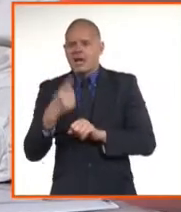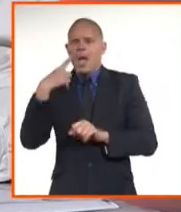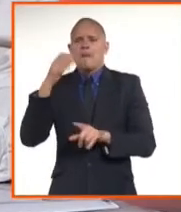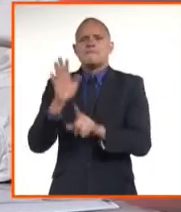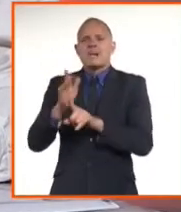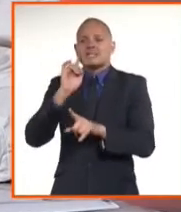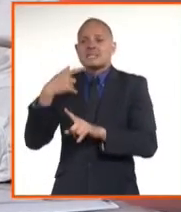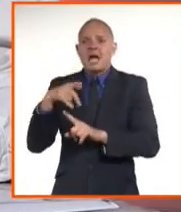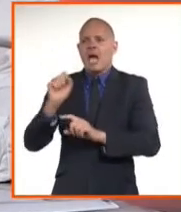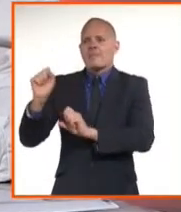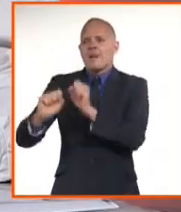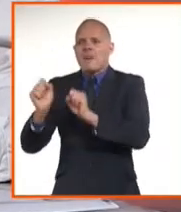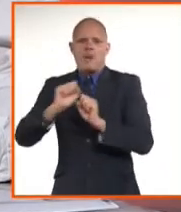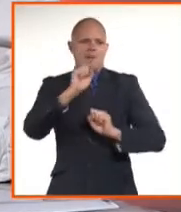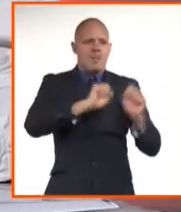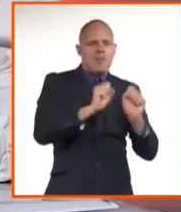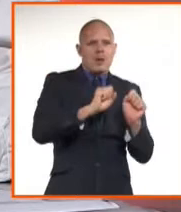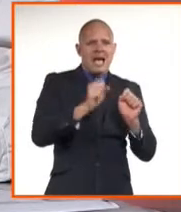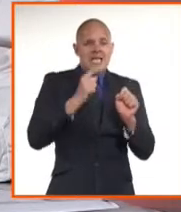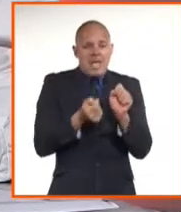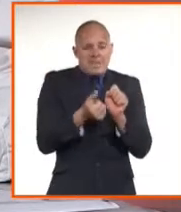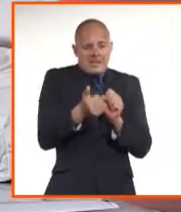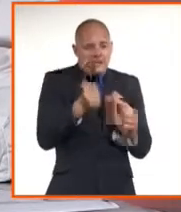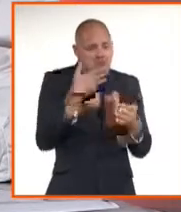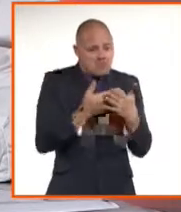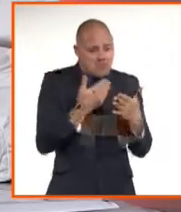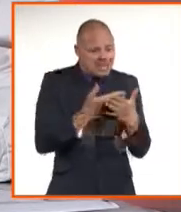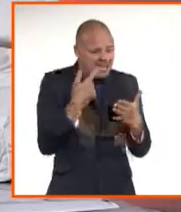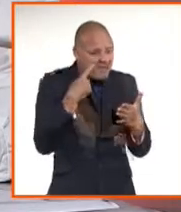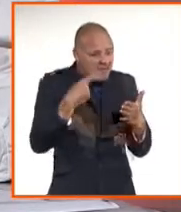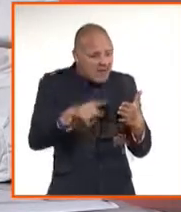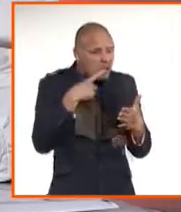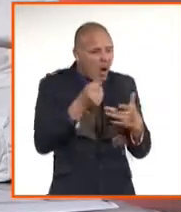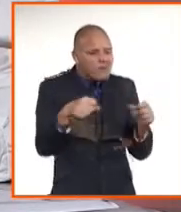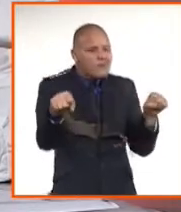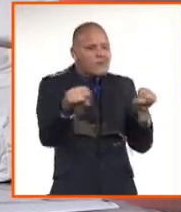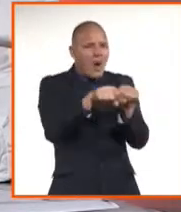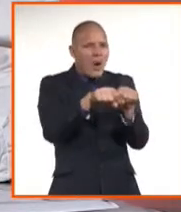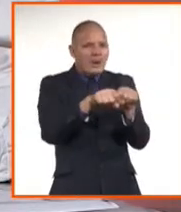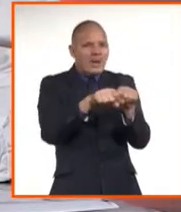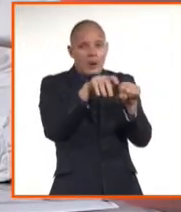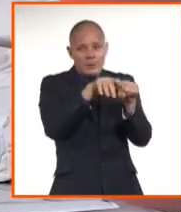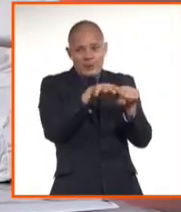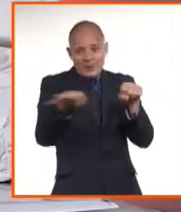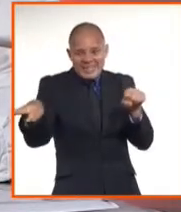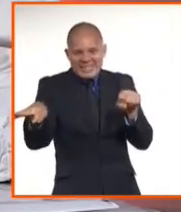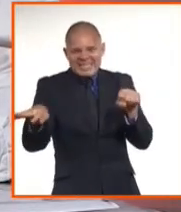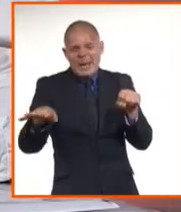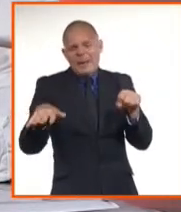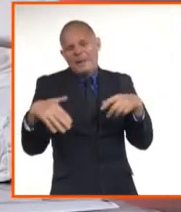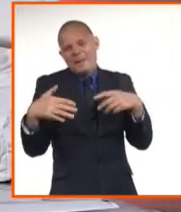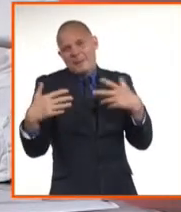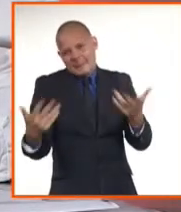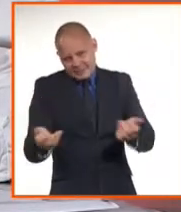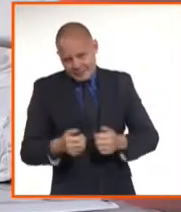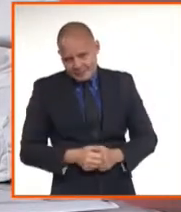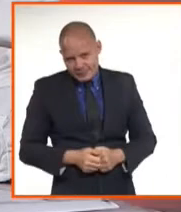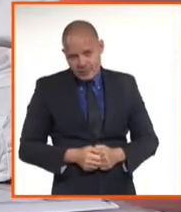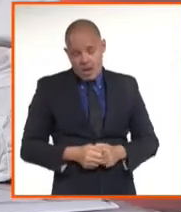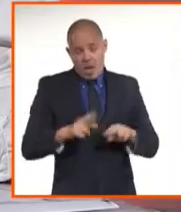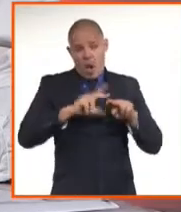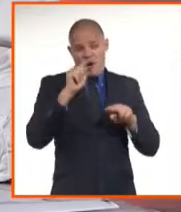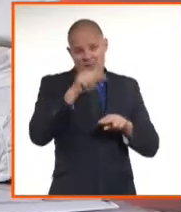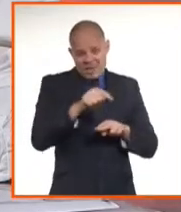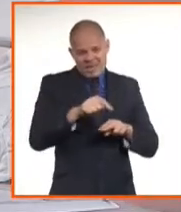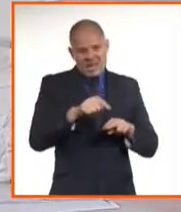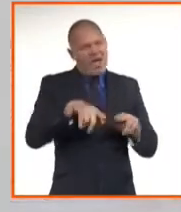la sincronización al sistema eléctrico nacional, bueno, ocurrió un incendio en la caldera de la unidad número 2 de la termoeléctrica de Felton.